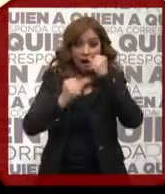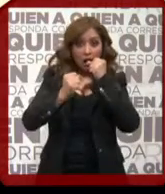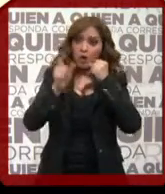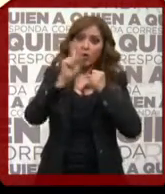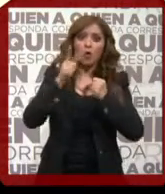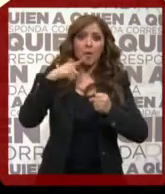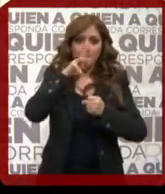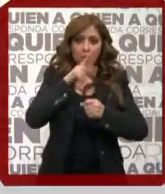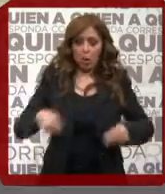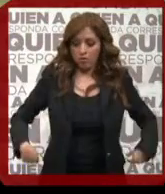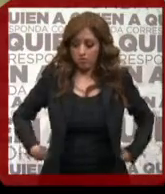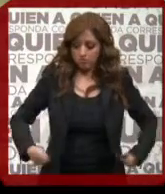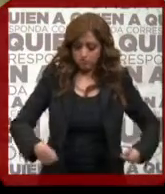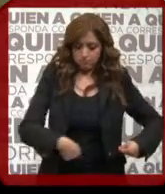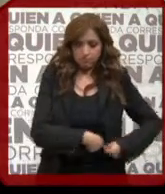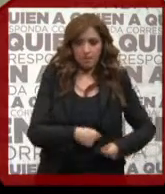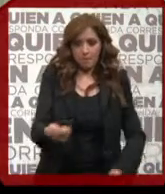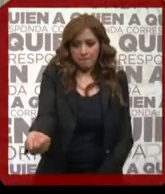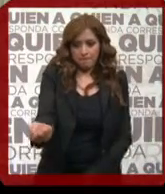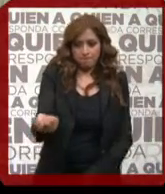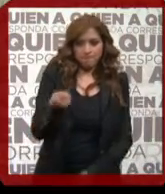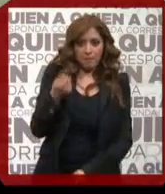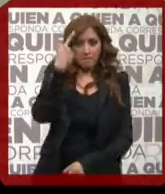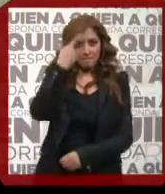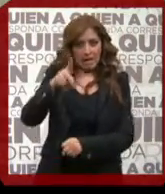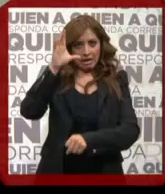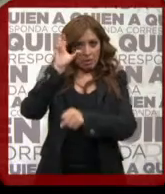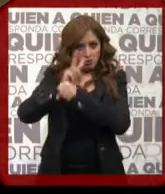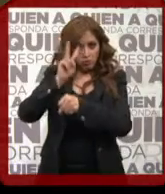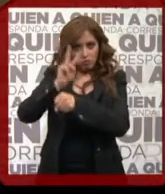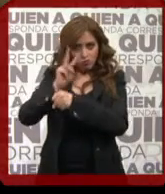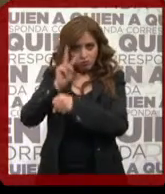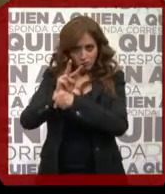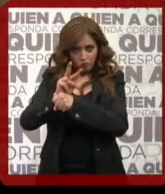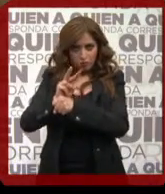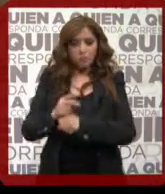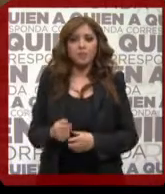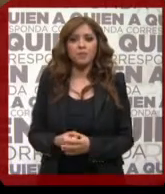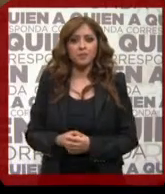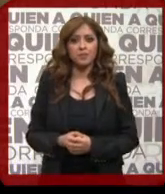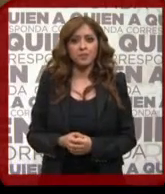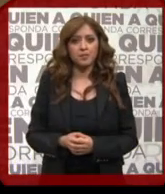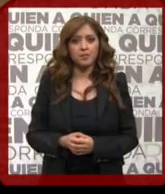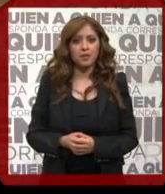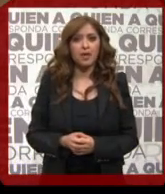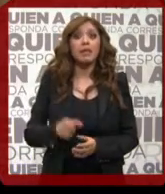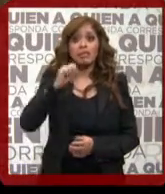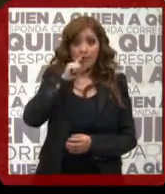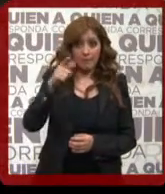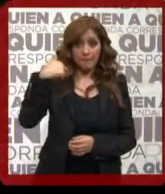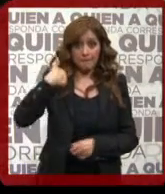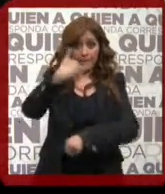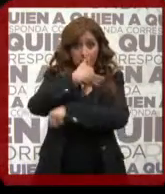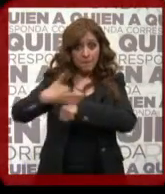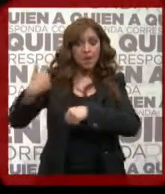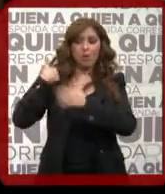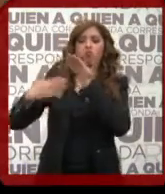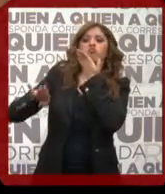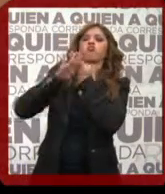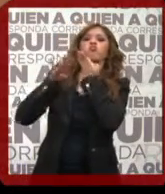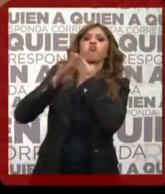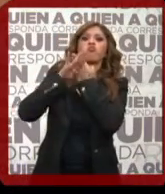cinta alrededor de la cintura para protegerla, de hecho. Incluso mi familia me juzga por eso.